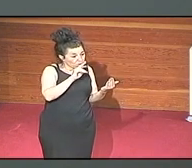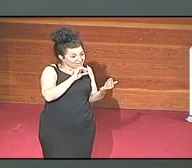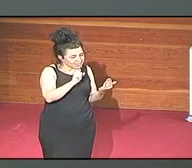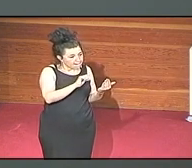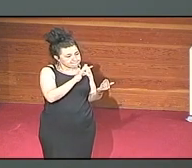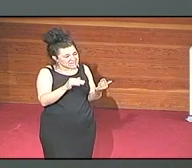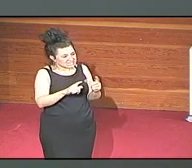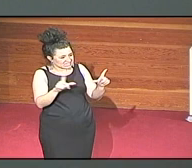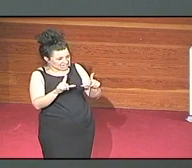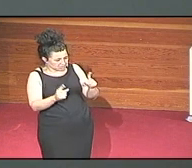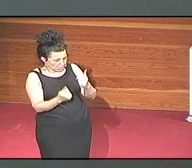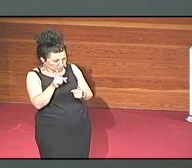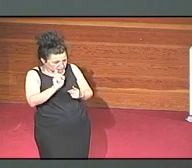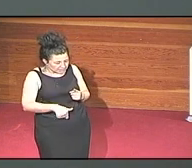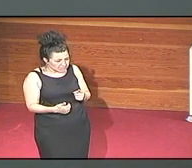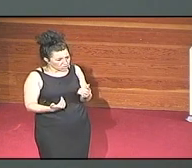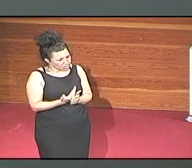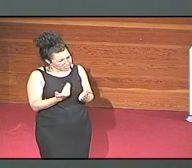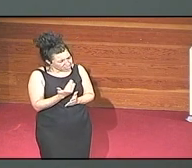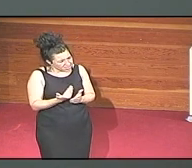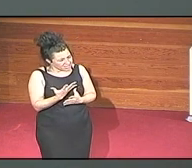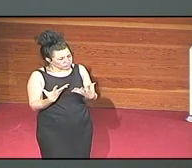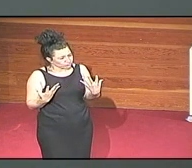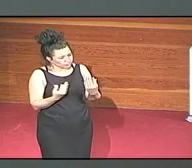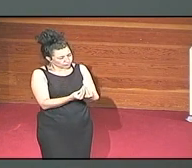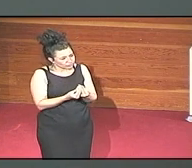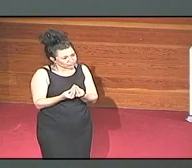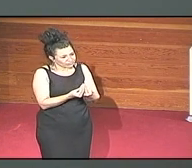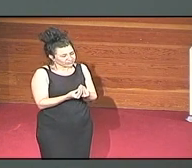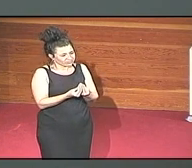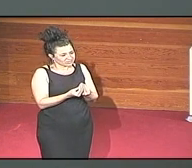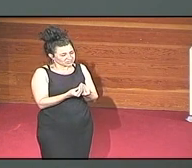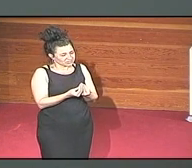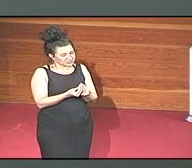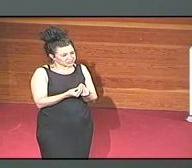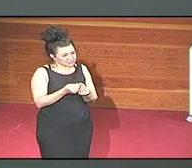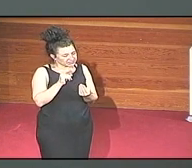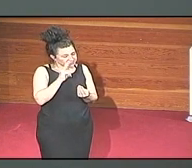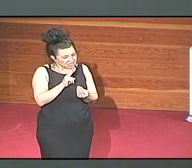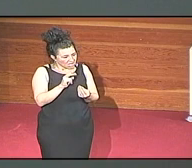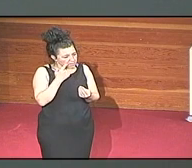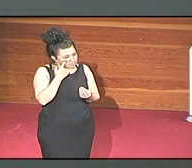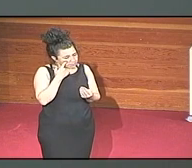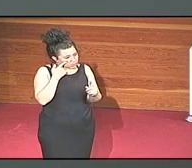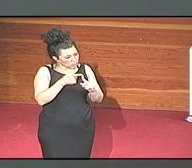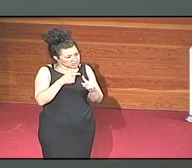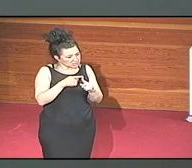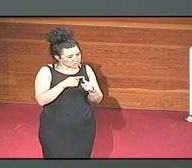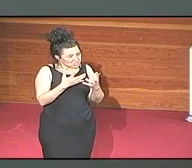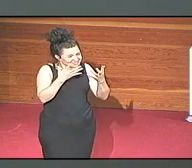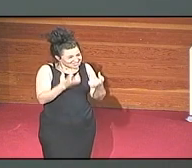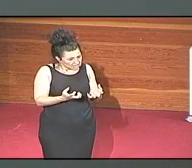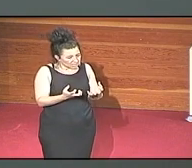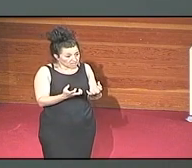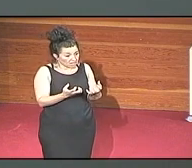días fue muy interesante ver como para sortear la sequía lo que hacían es reunir a los más ancianos de